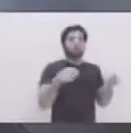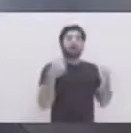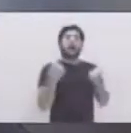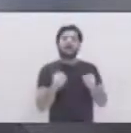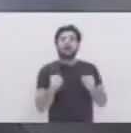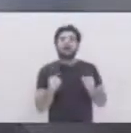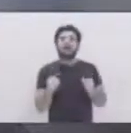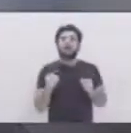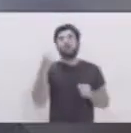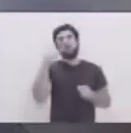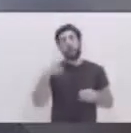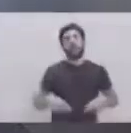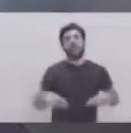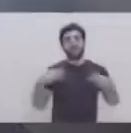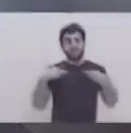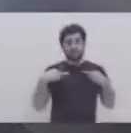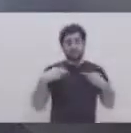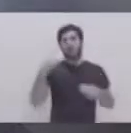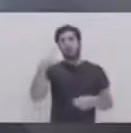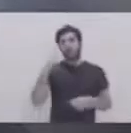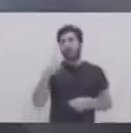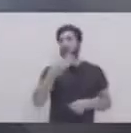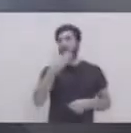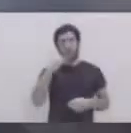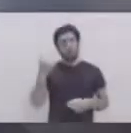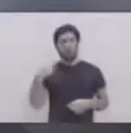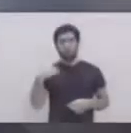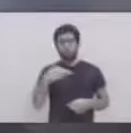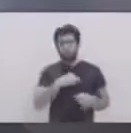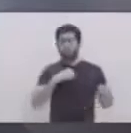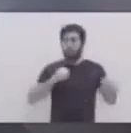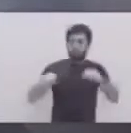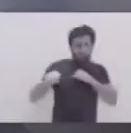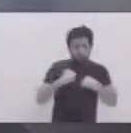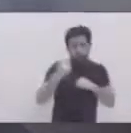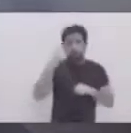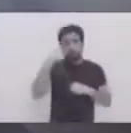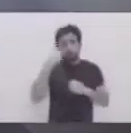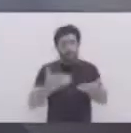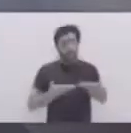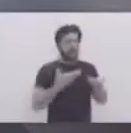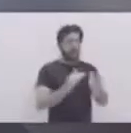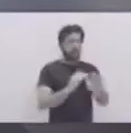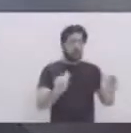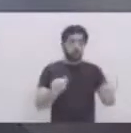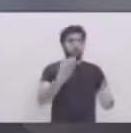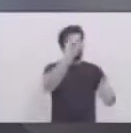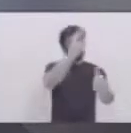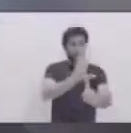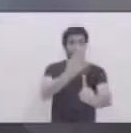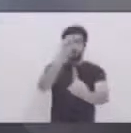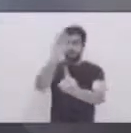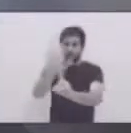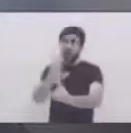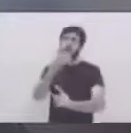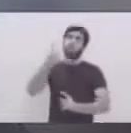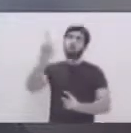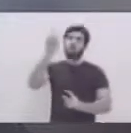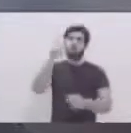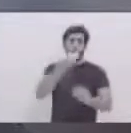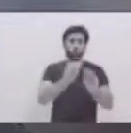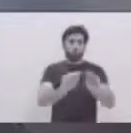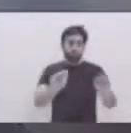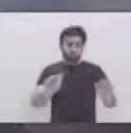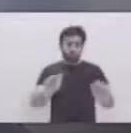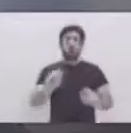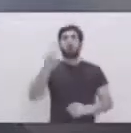hacer en la vida para poner nosotros a trabajar por ellos. Que Dios bendiga a los niños de Guatemala.